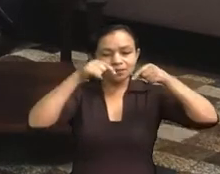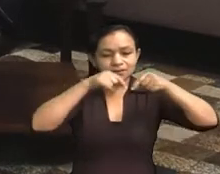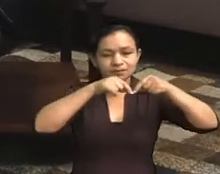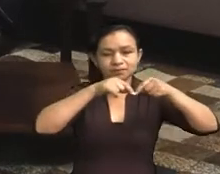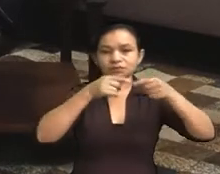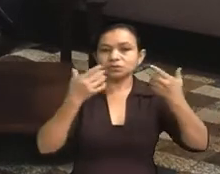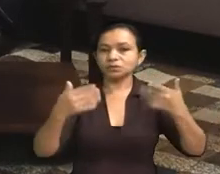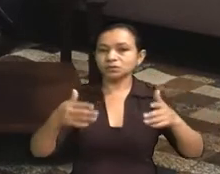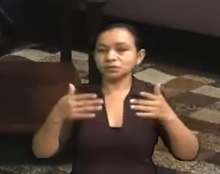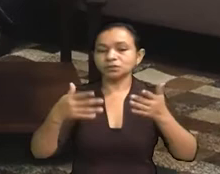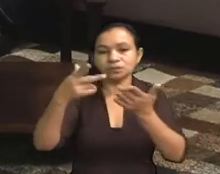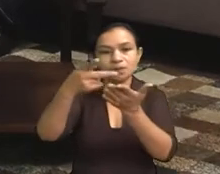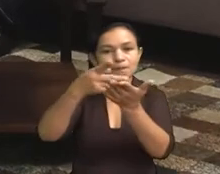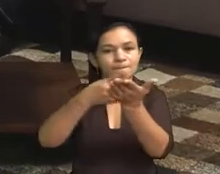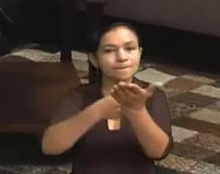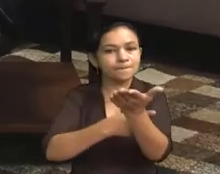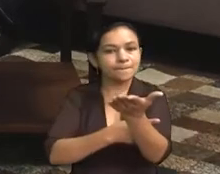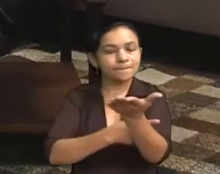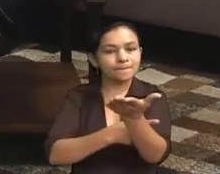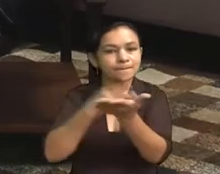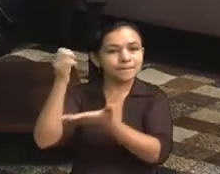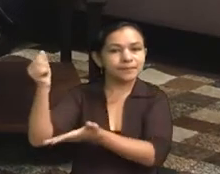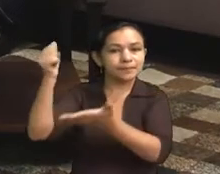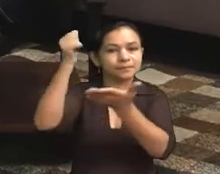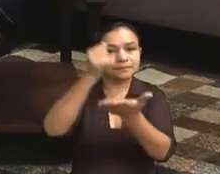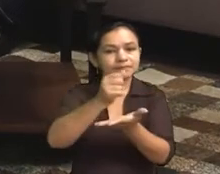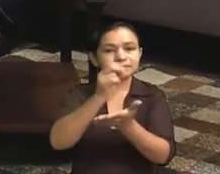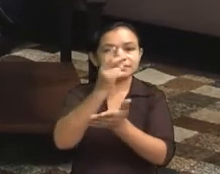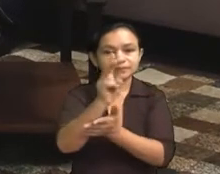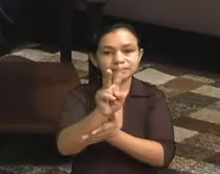ser un proyecto cuya inversión asciende a